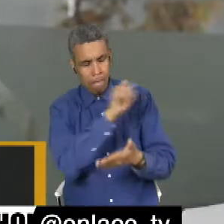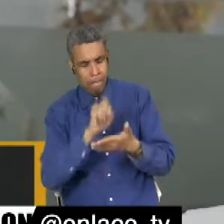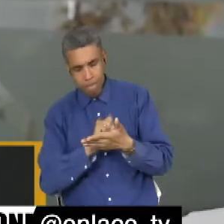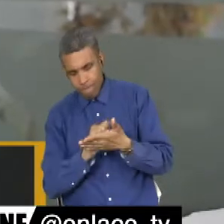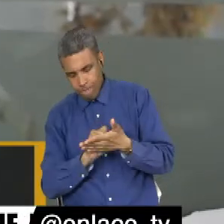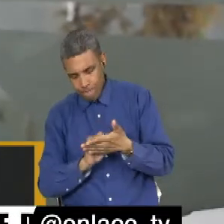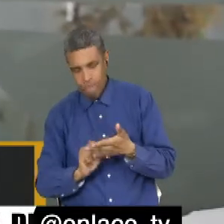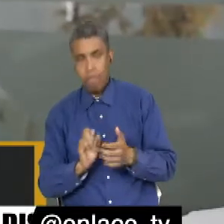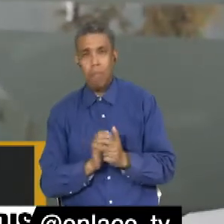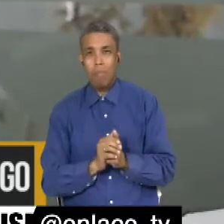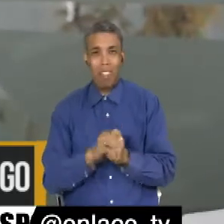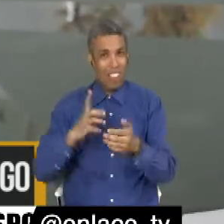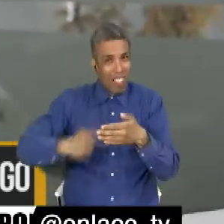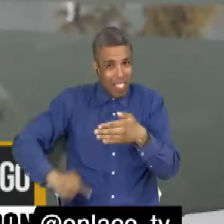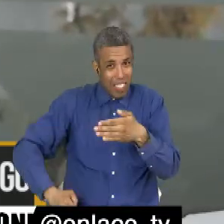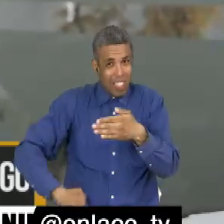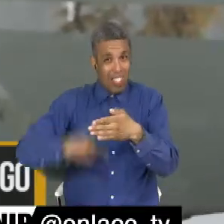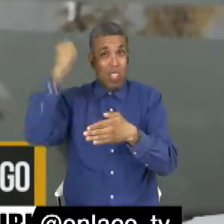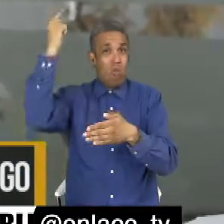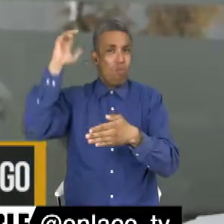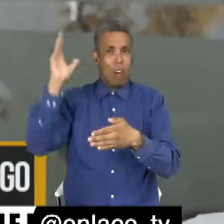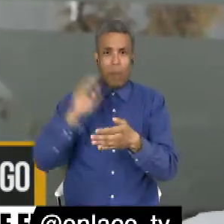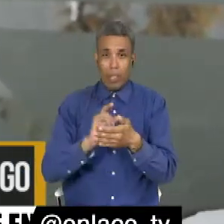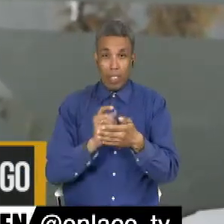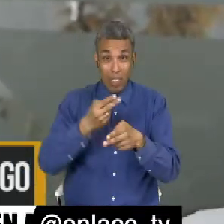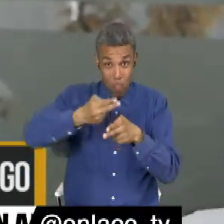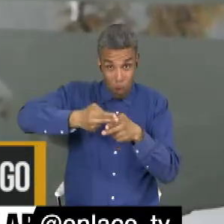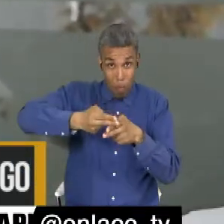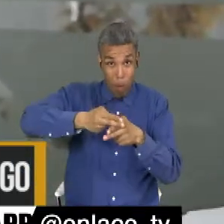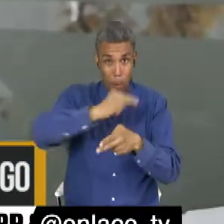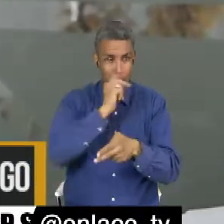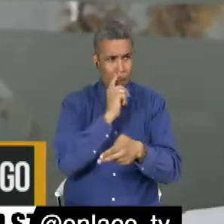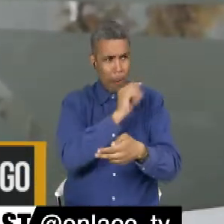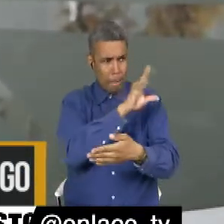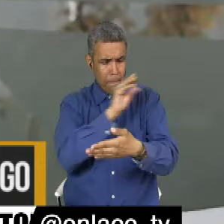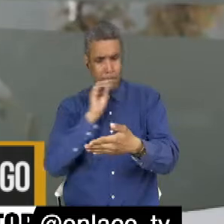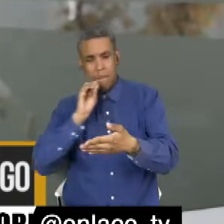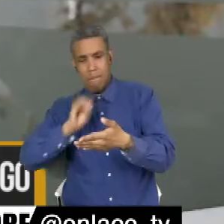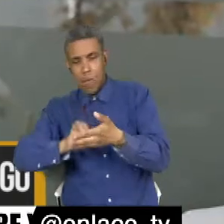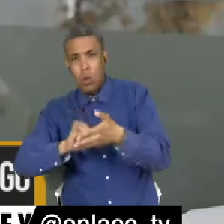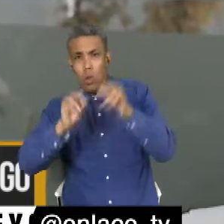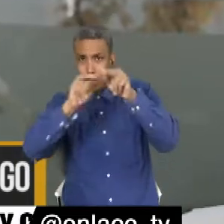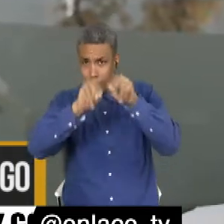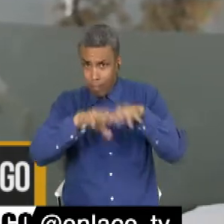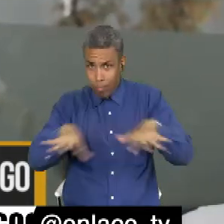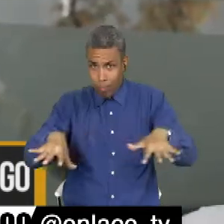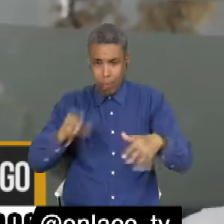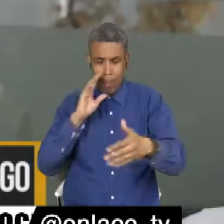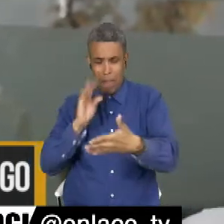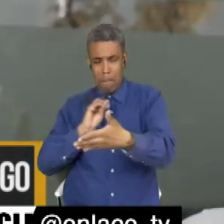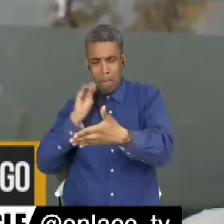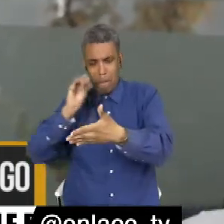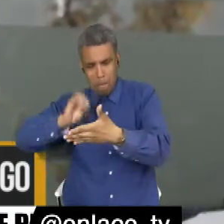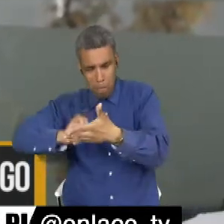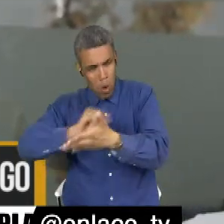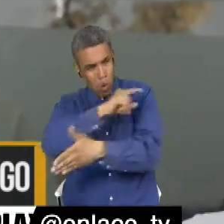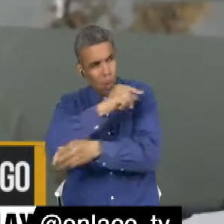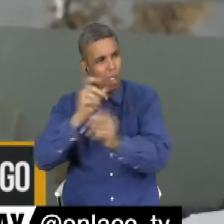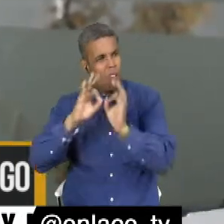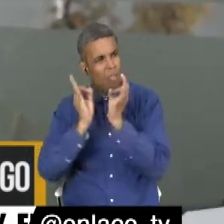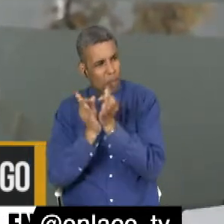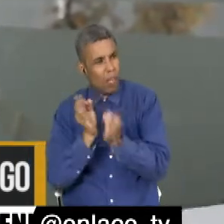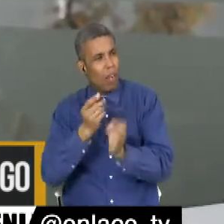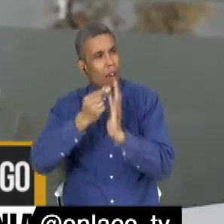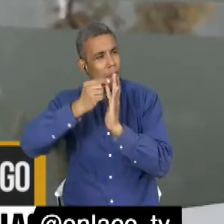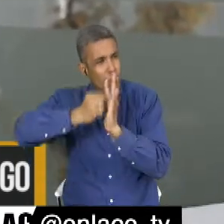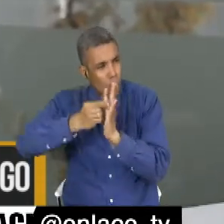subsidiado inmediatamente quedará afiliada, el cabeza de hogar y su núcleo familiar, por supuesto. Y la